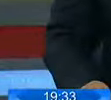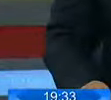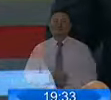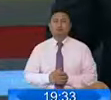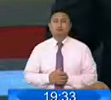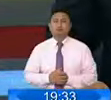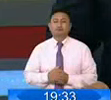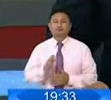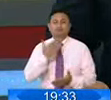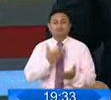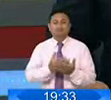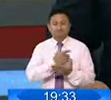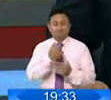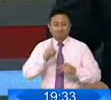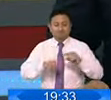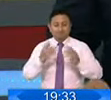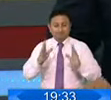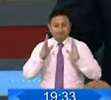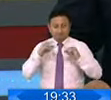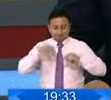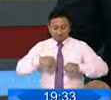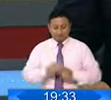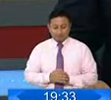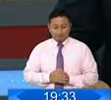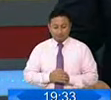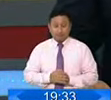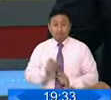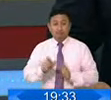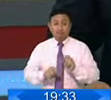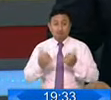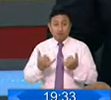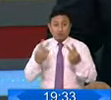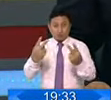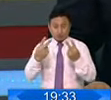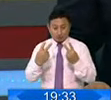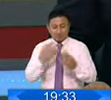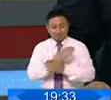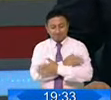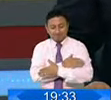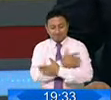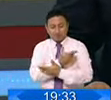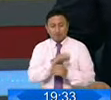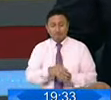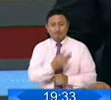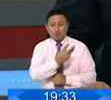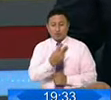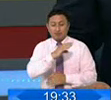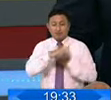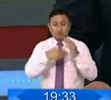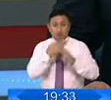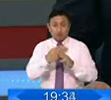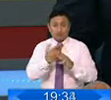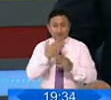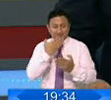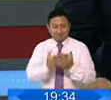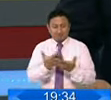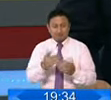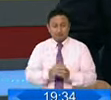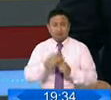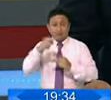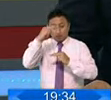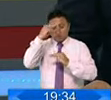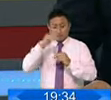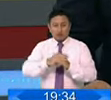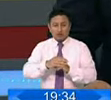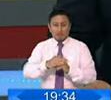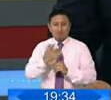Gracias, amigos televidentes, por continuar junto a nosotros. Saludamos a quienes nos siguen a través de nuestra página web en todo el mundo. Revisamos noticias de